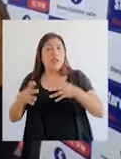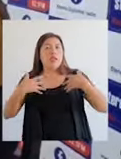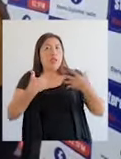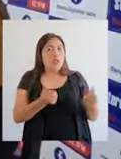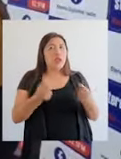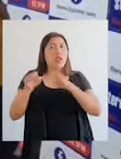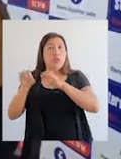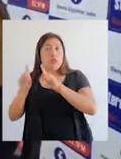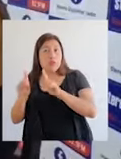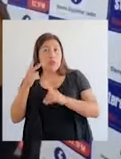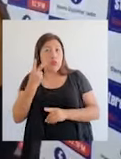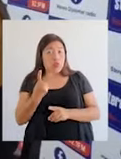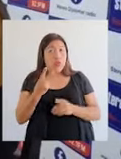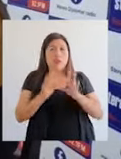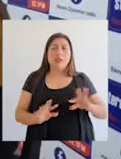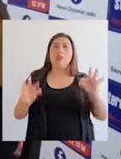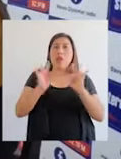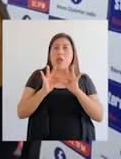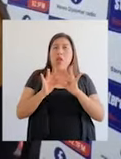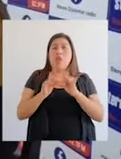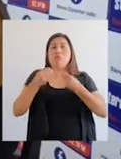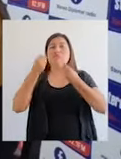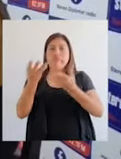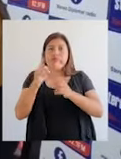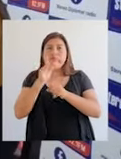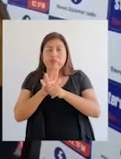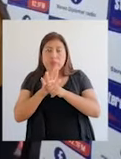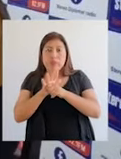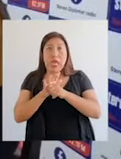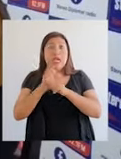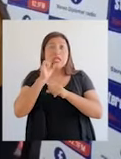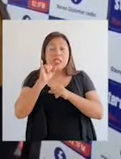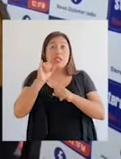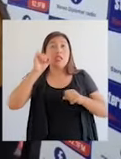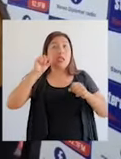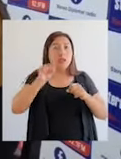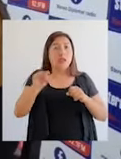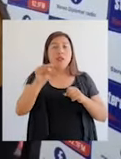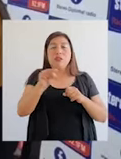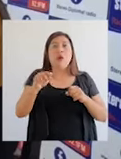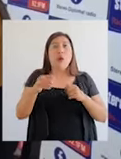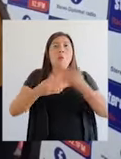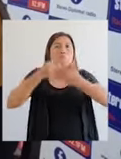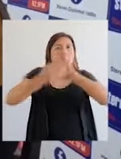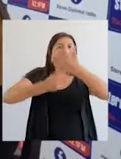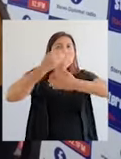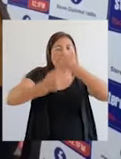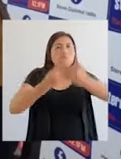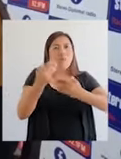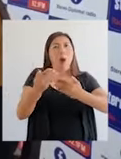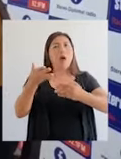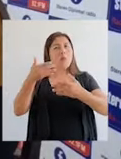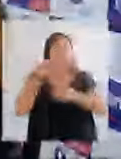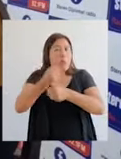servicios de salud y educación, podríamos posteriormente, con el tiempo, poder asegurar que tengan un trabajo digno, que puedan lograr